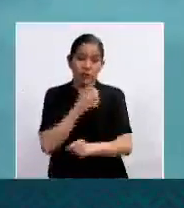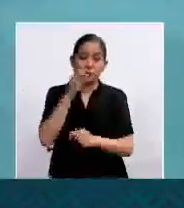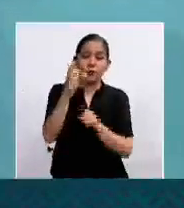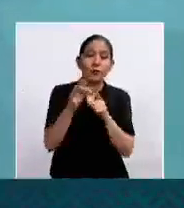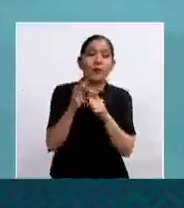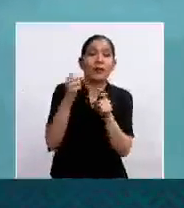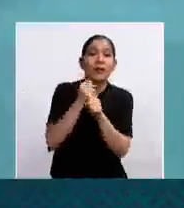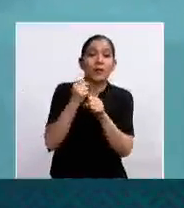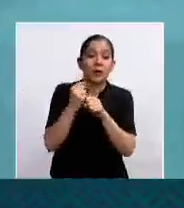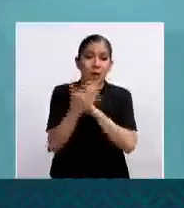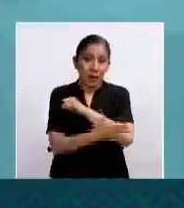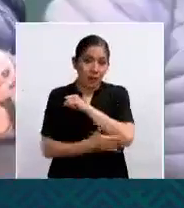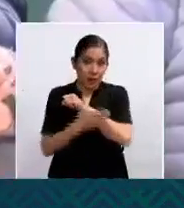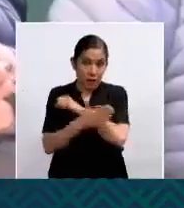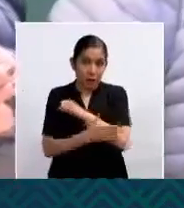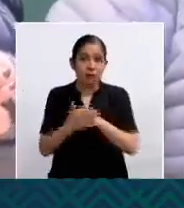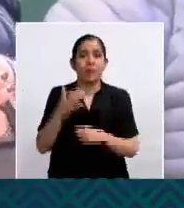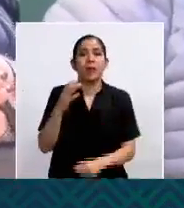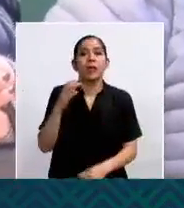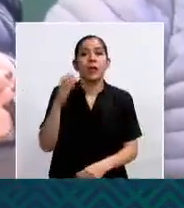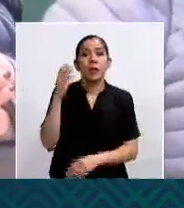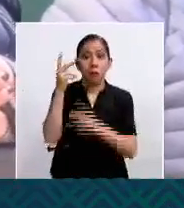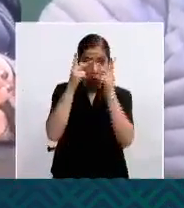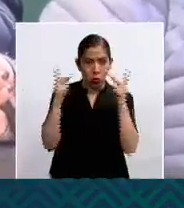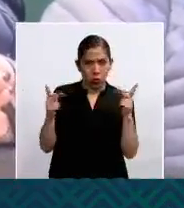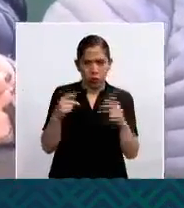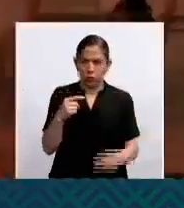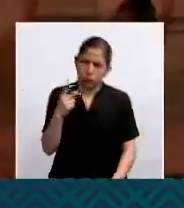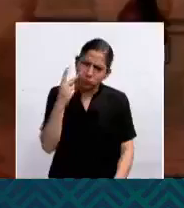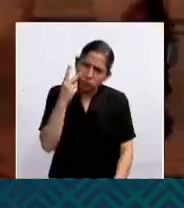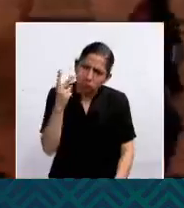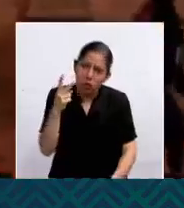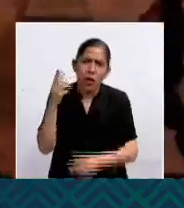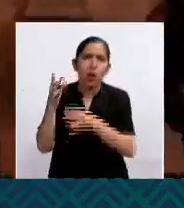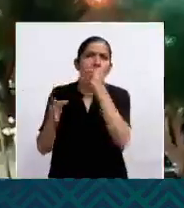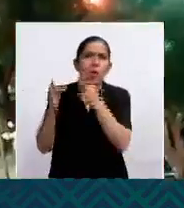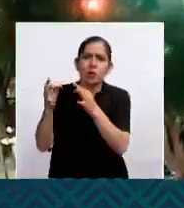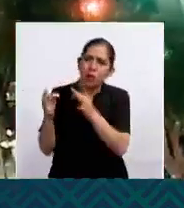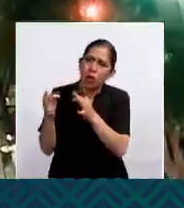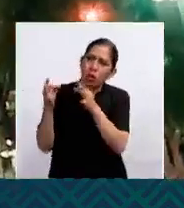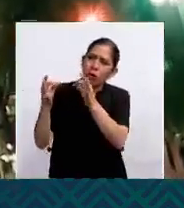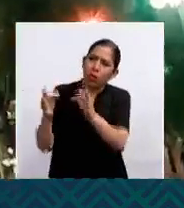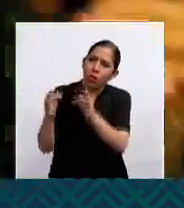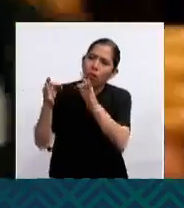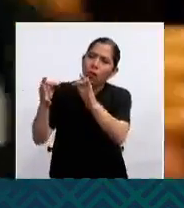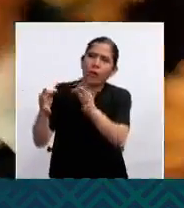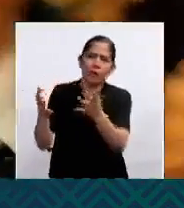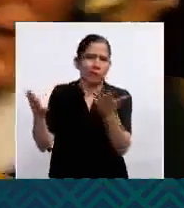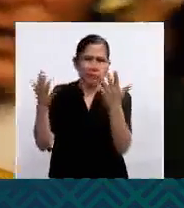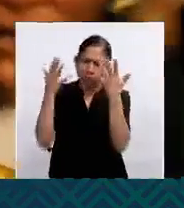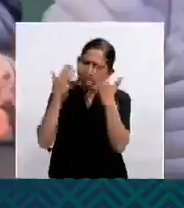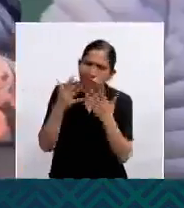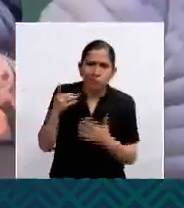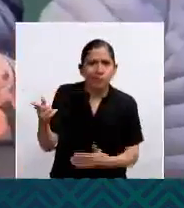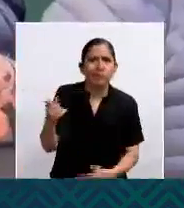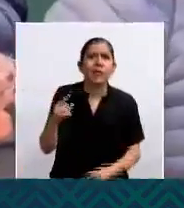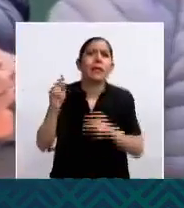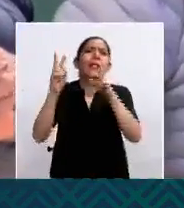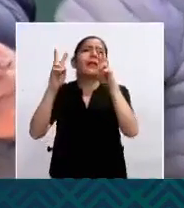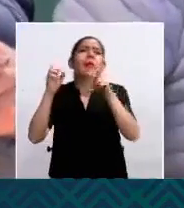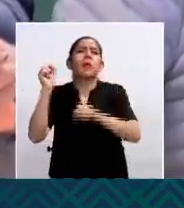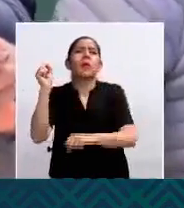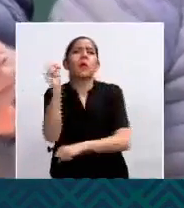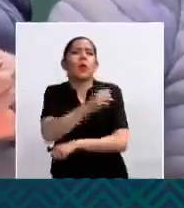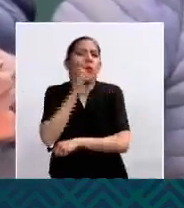Campesinos Originarios Quechuas de Potosí lamentó que exista retardación de justicia en el caso golpe de Estado. Pedimos justicia y también a todos